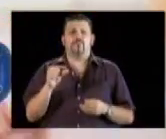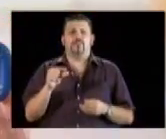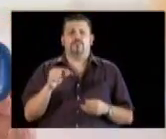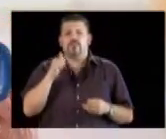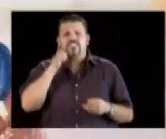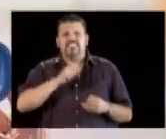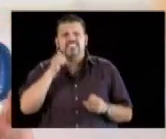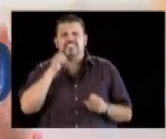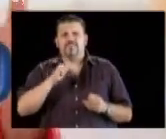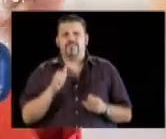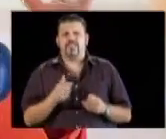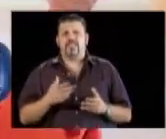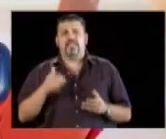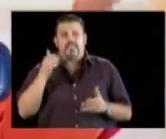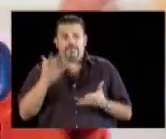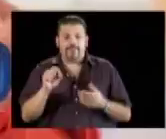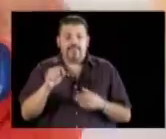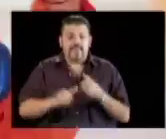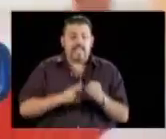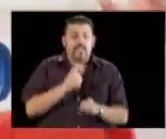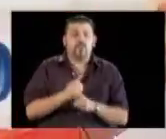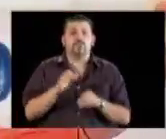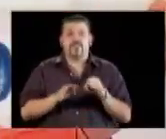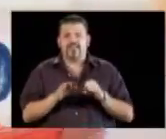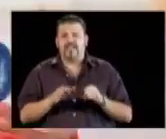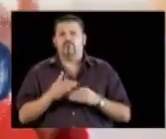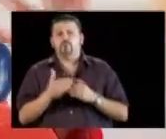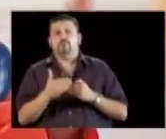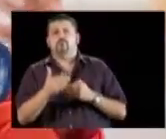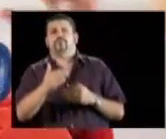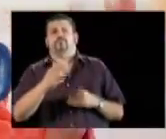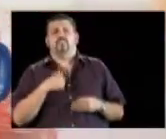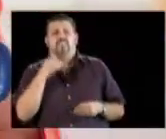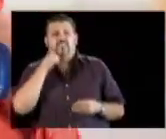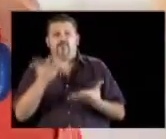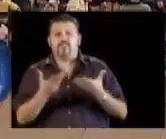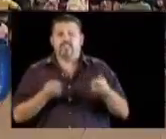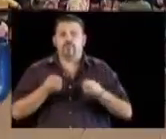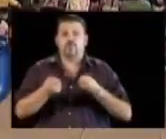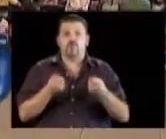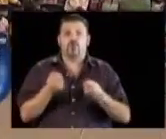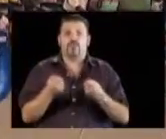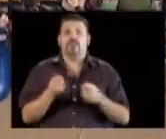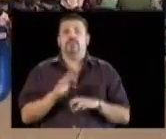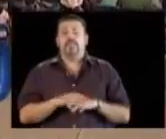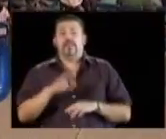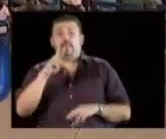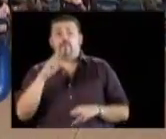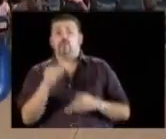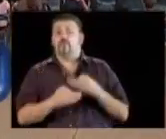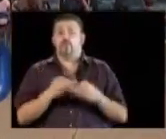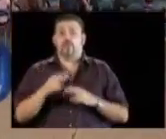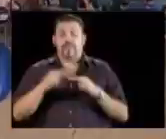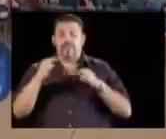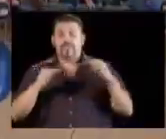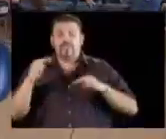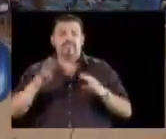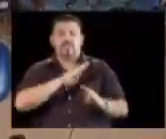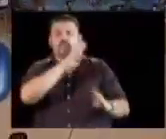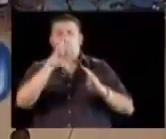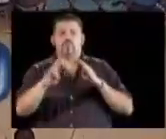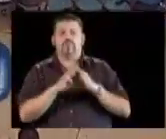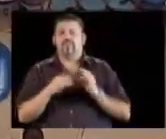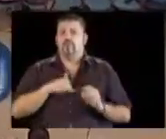dediqué durante más de 20 años, que era el energético, en donde les he dicho muchas veces, está controlado en su mayoría por hombres a nivel mundial.